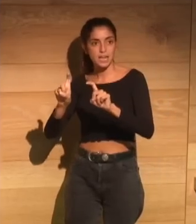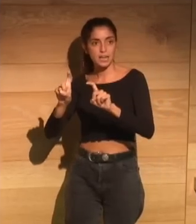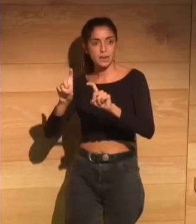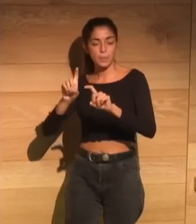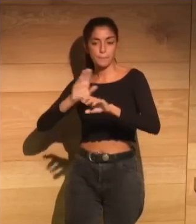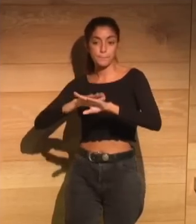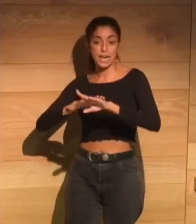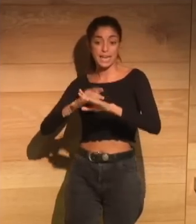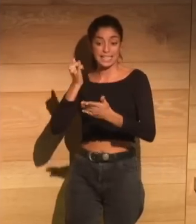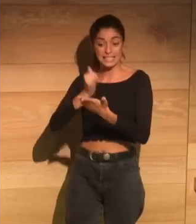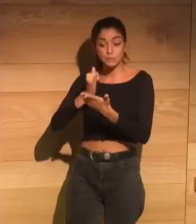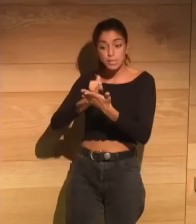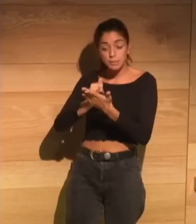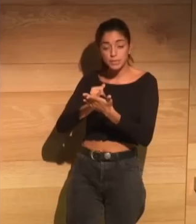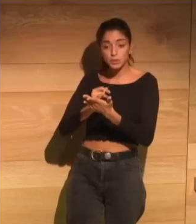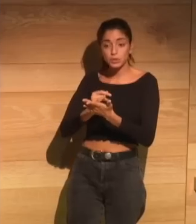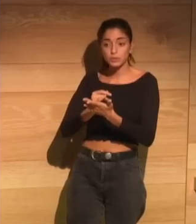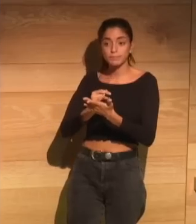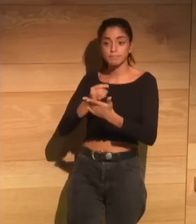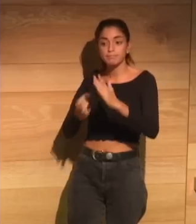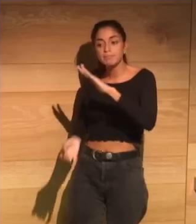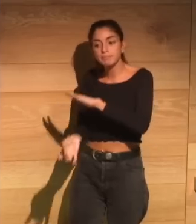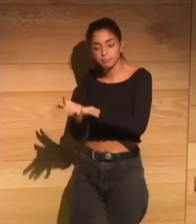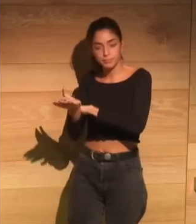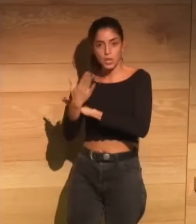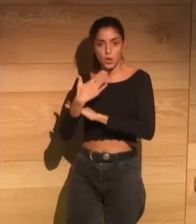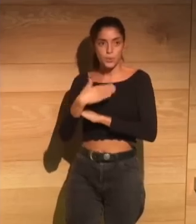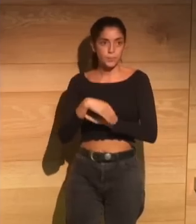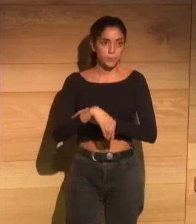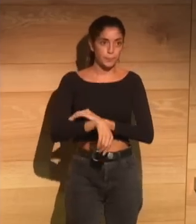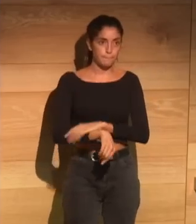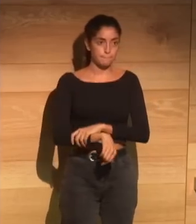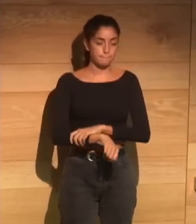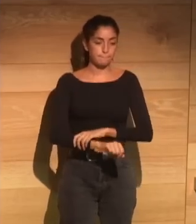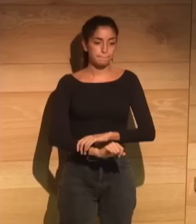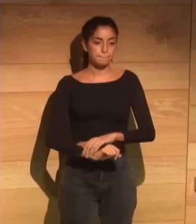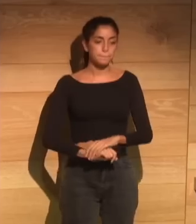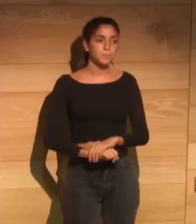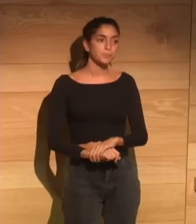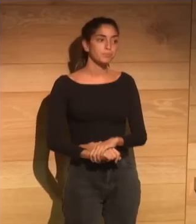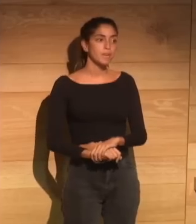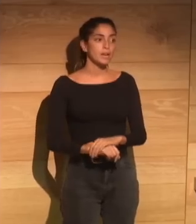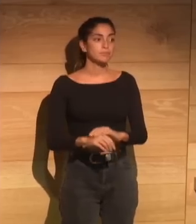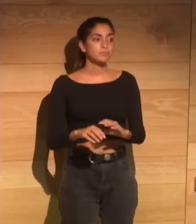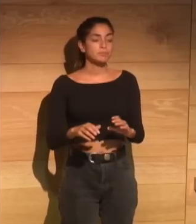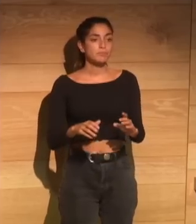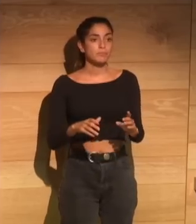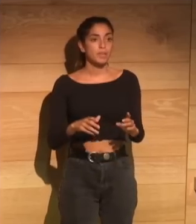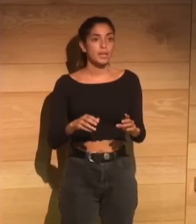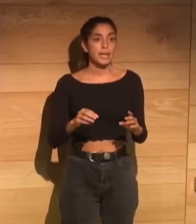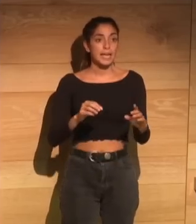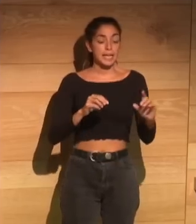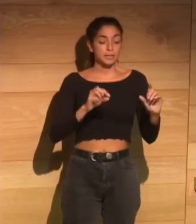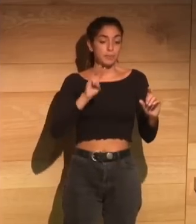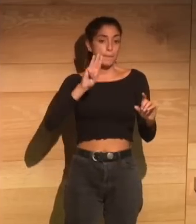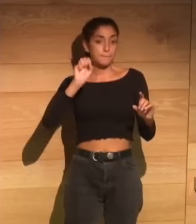esos experimentos en su propio domicilio, como el tapicero. Entonces, lo que hacía era que tú tenías el pai-pai,